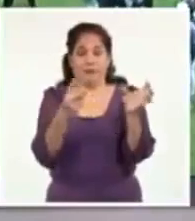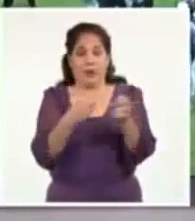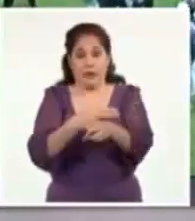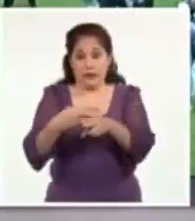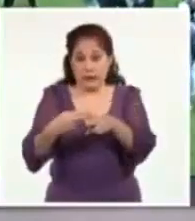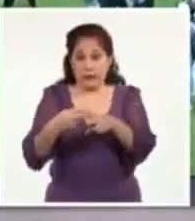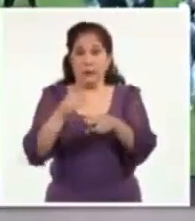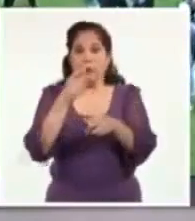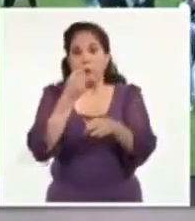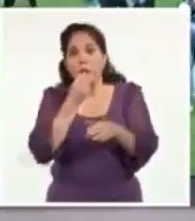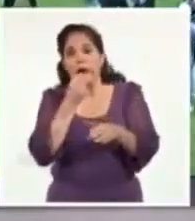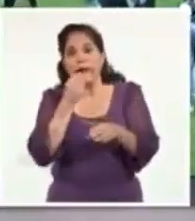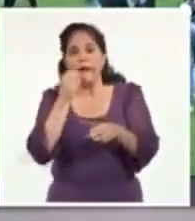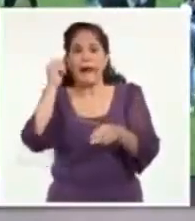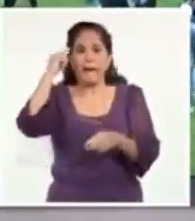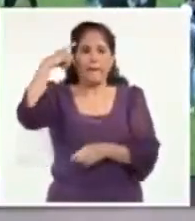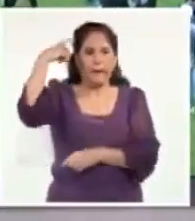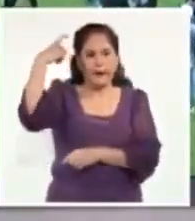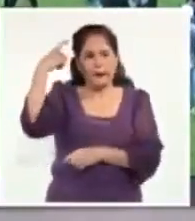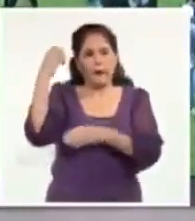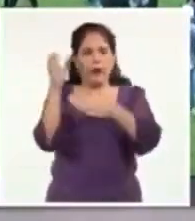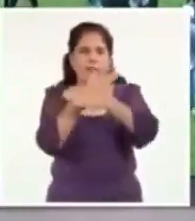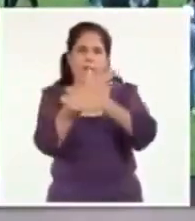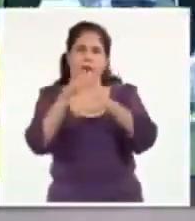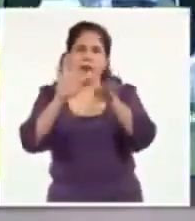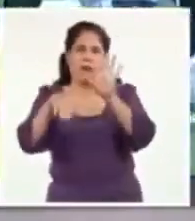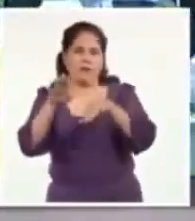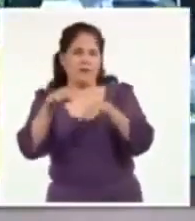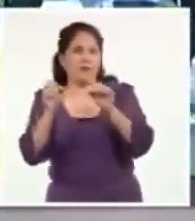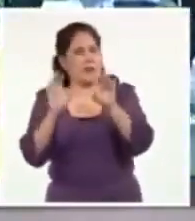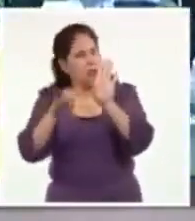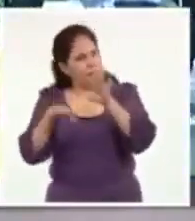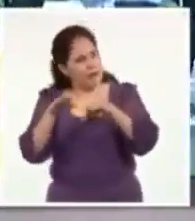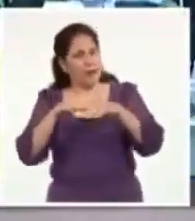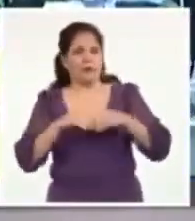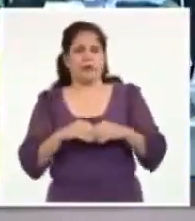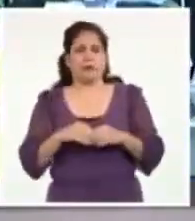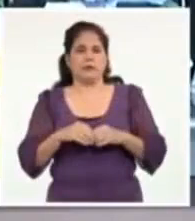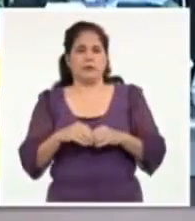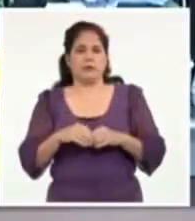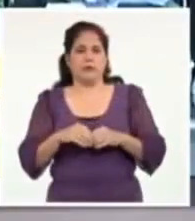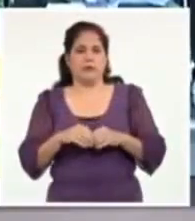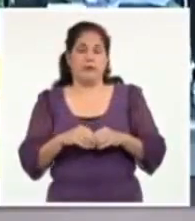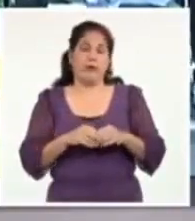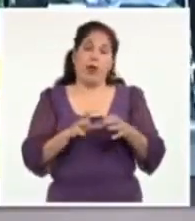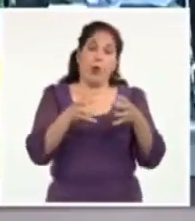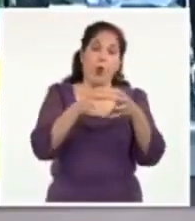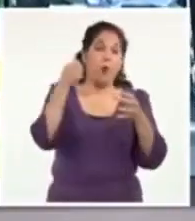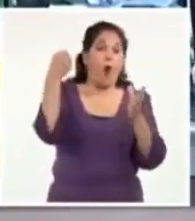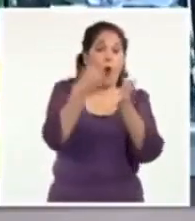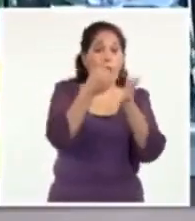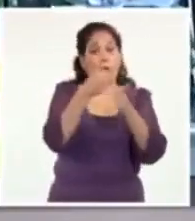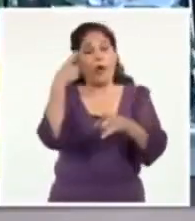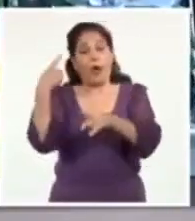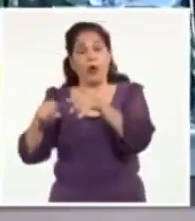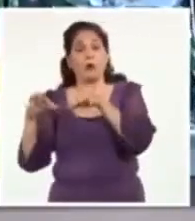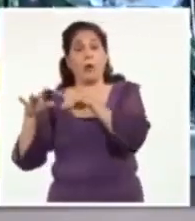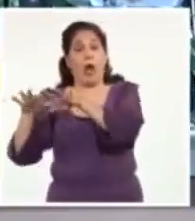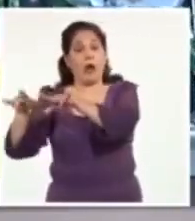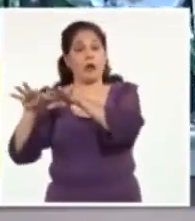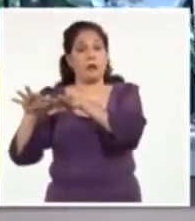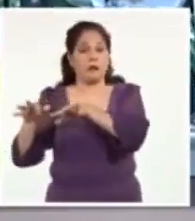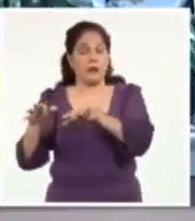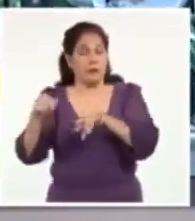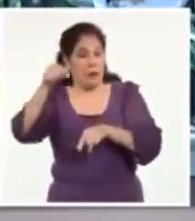puede ser interpretado y enfrentado en dependencia de etiquetas y filtros ideológicos a quien le llama golpe al que le llama marcha en